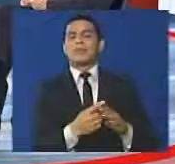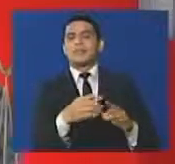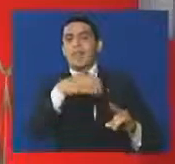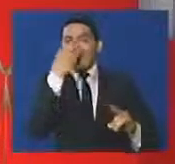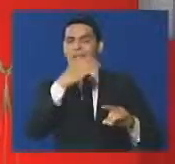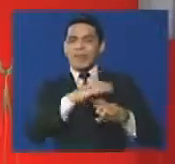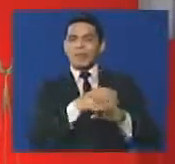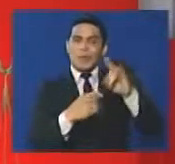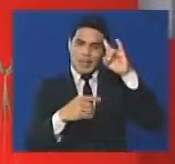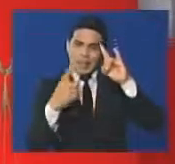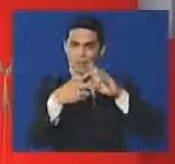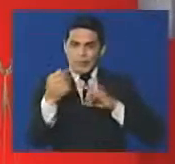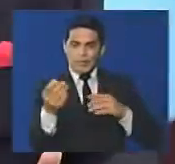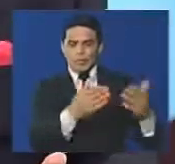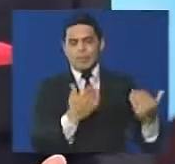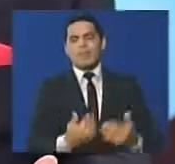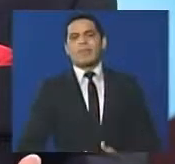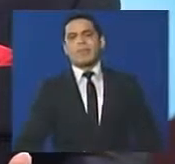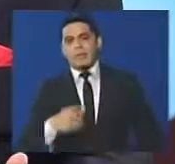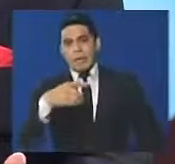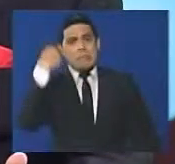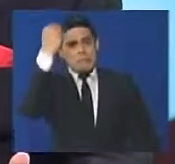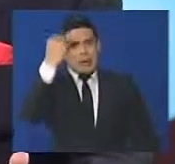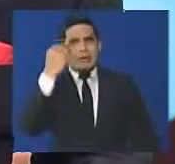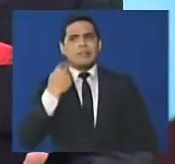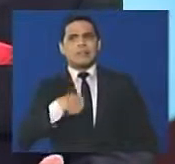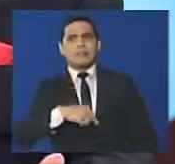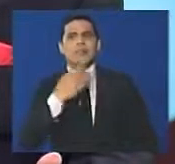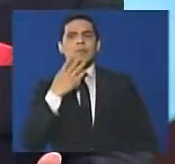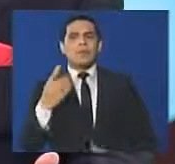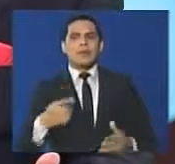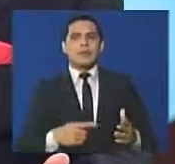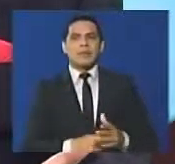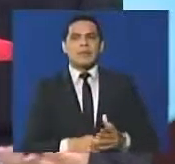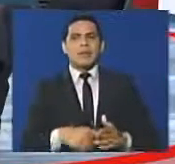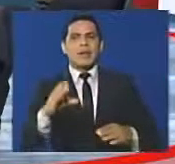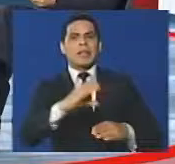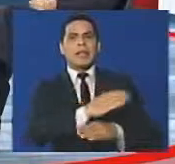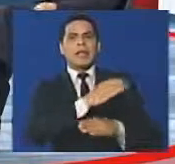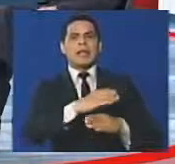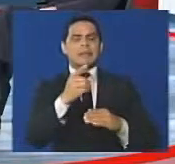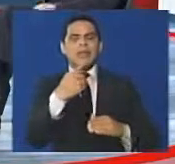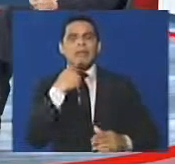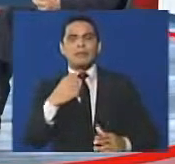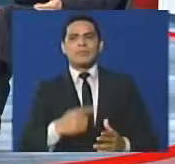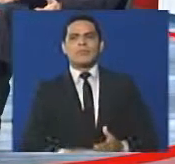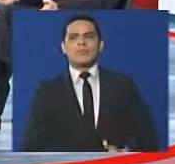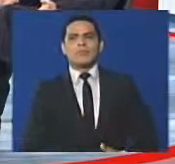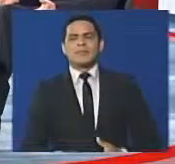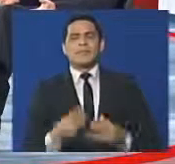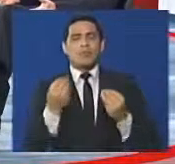No el diablo. Entonces imagínense, estuvimos allá con tanto... ¡Catina, quita pesar!